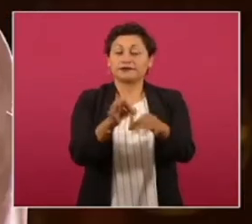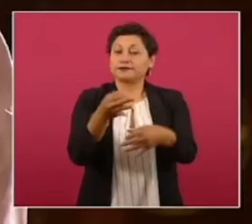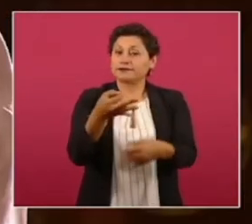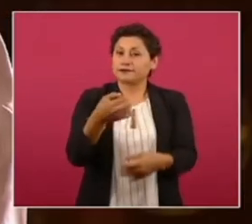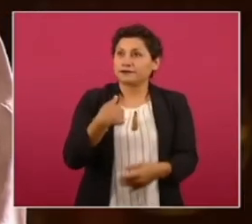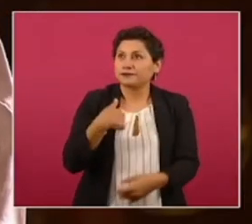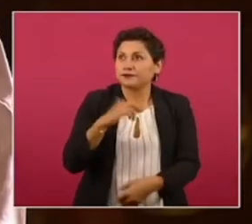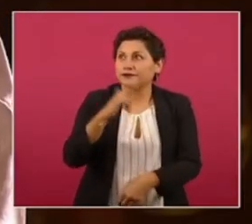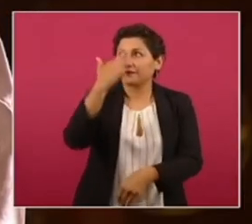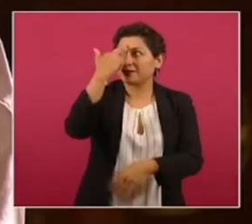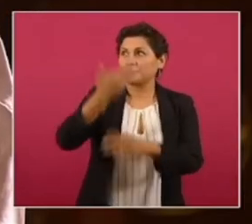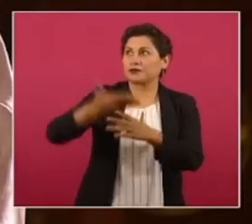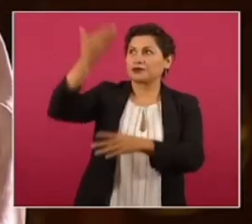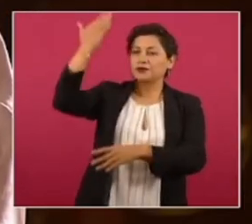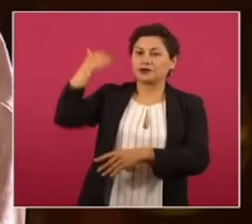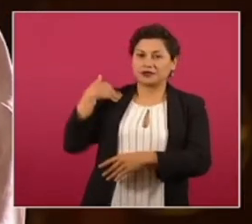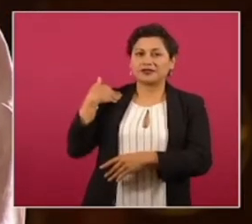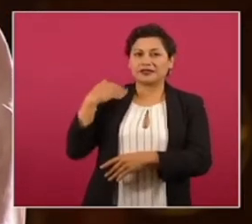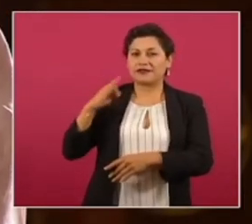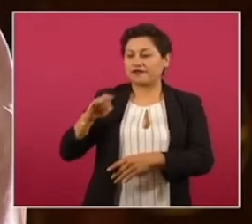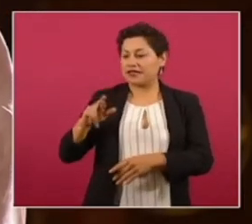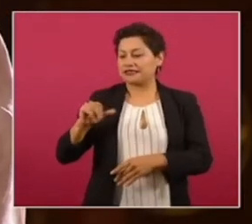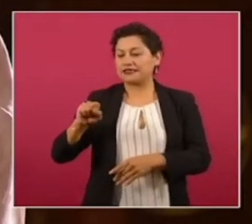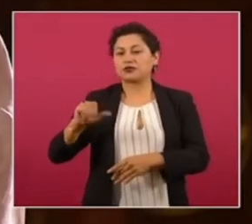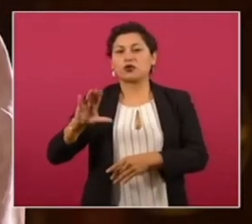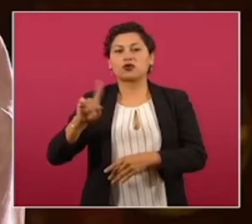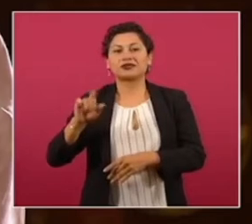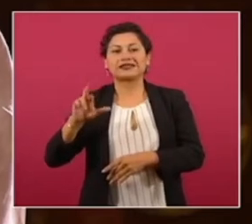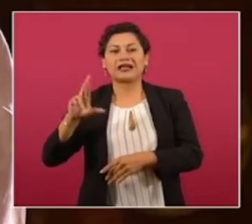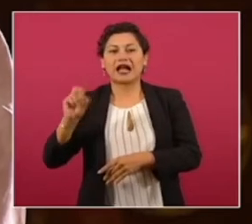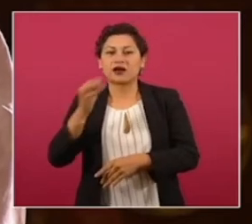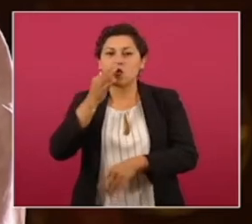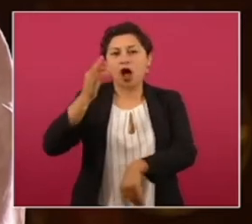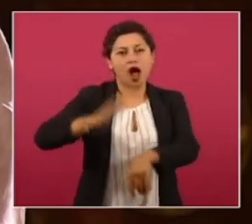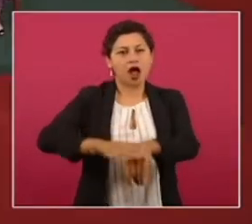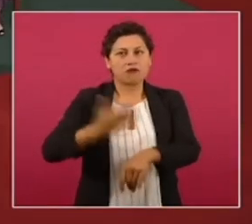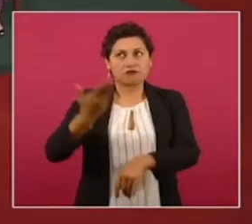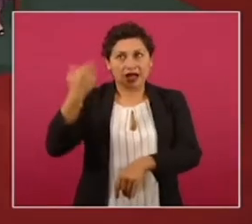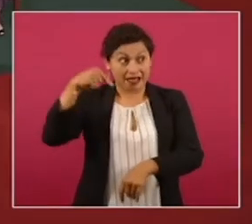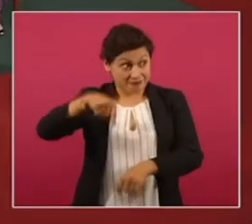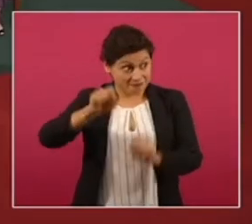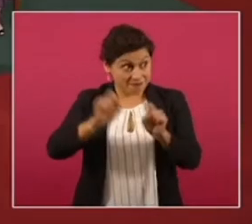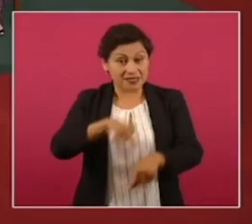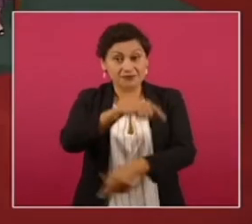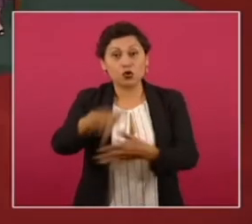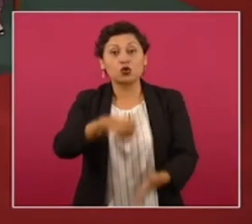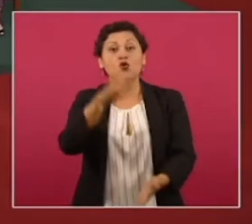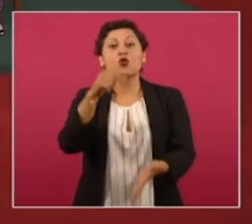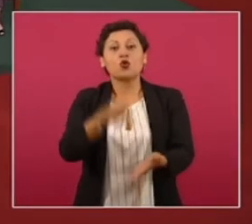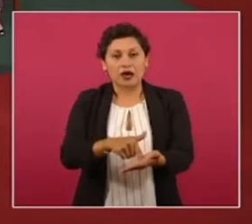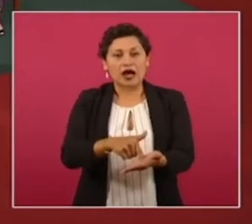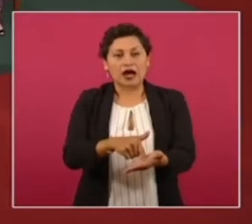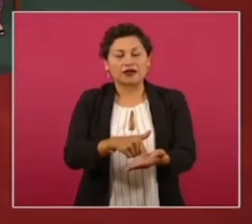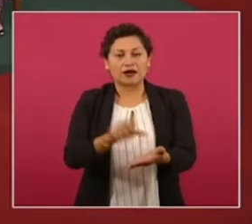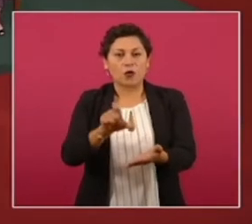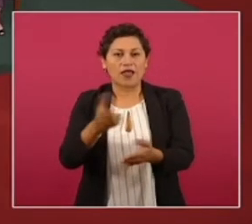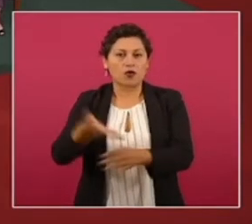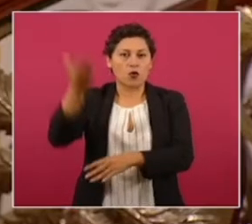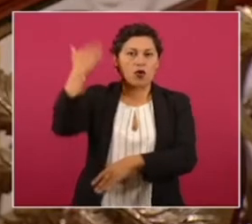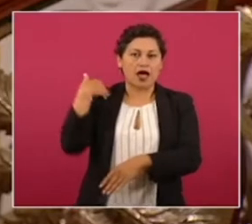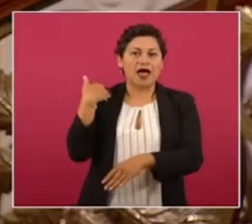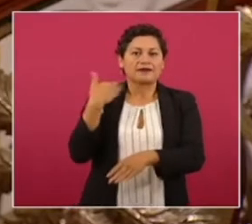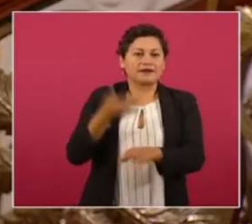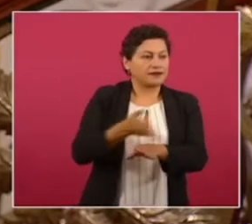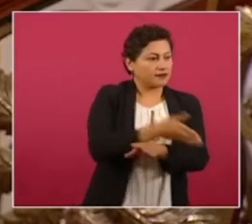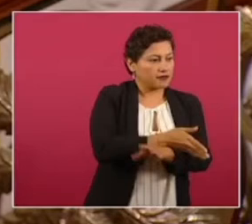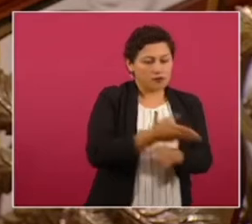que el gran Francisco Zarco vertió entre estos muros y que en estos tiempos decisivos para el país se